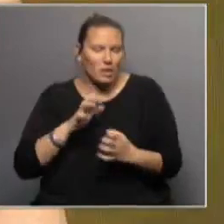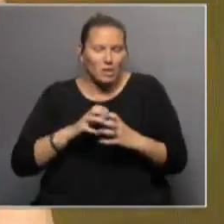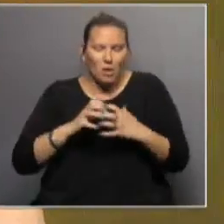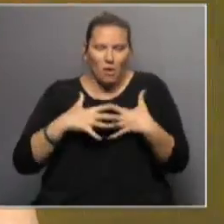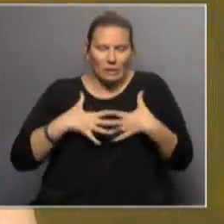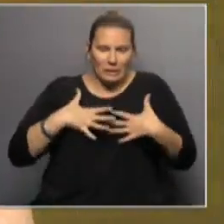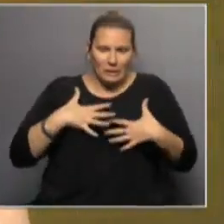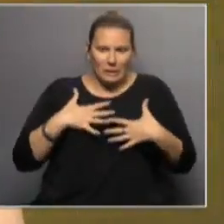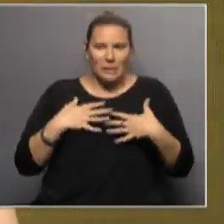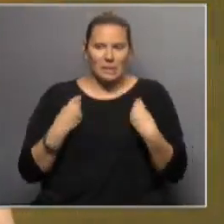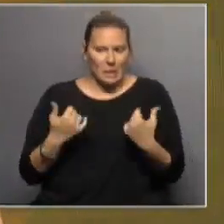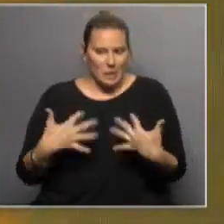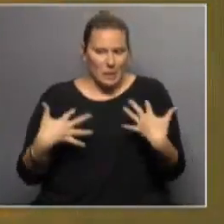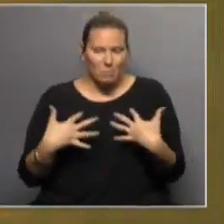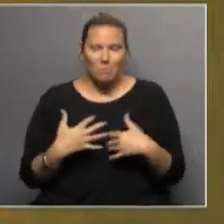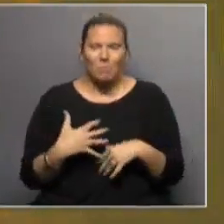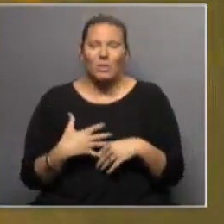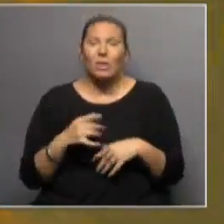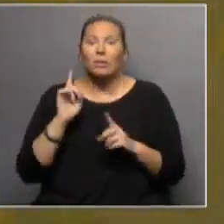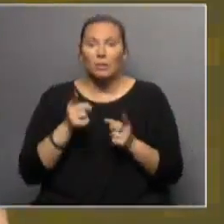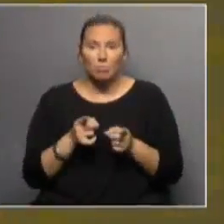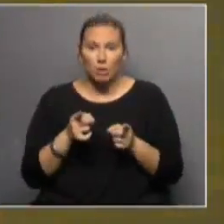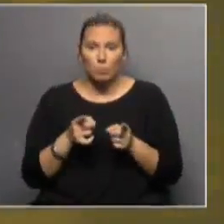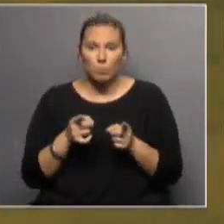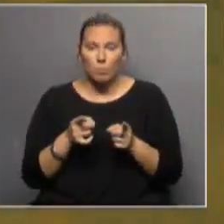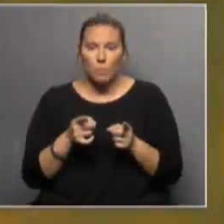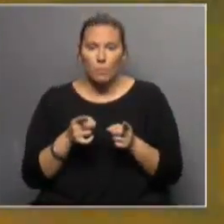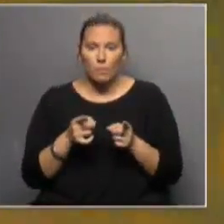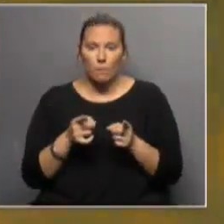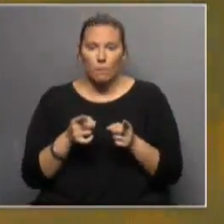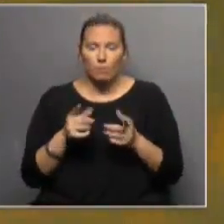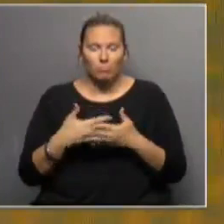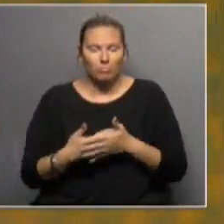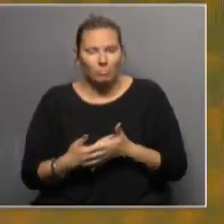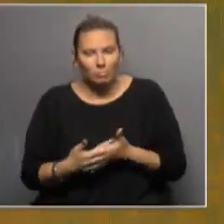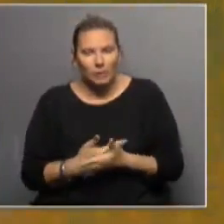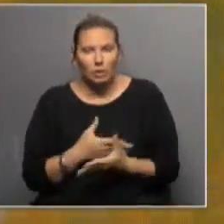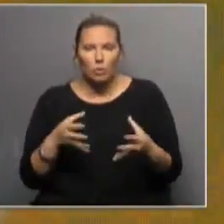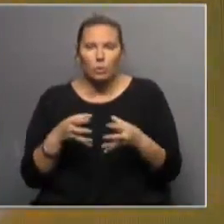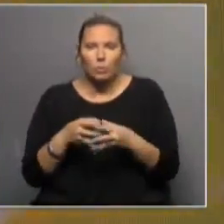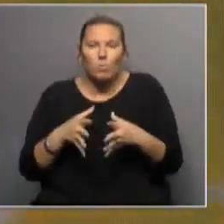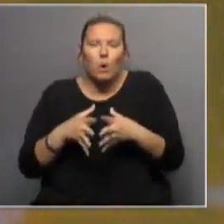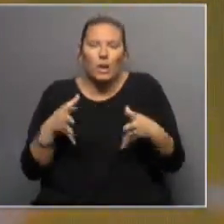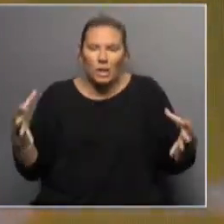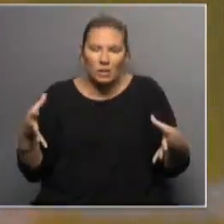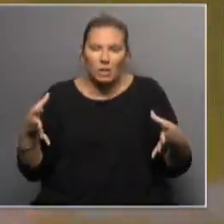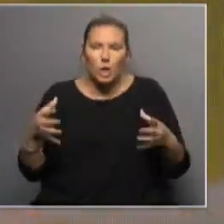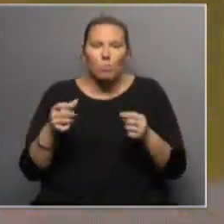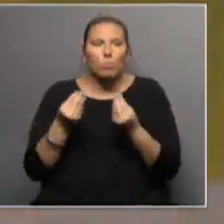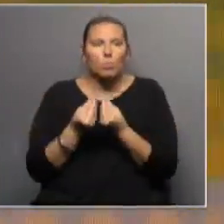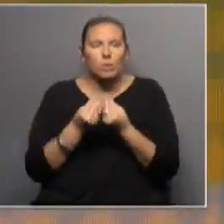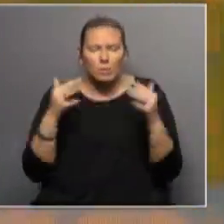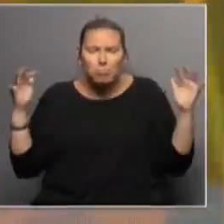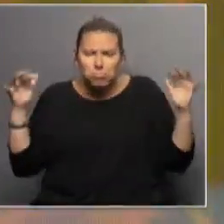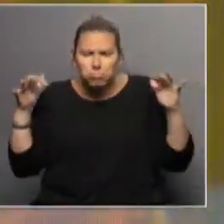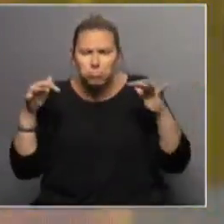completo. Sin duda, y creo que eso es otra de las cosas por las que lo pasaron muy mal. Estas bandas que son tan grandes y que llevan tanto público, obviamente